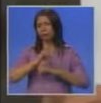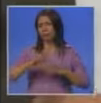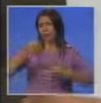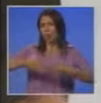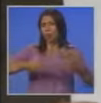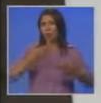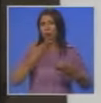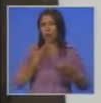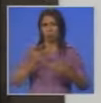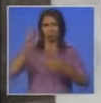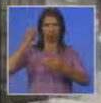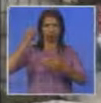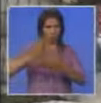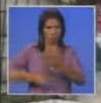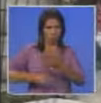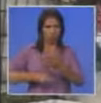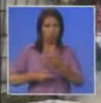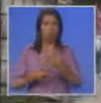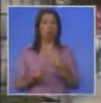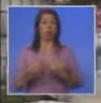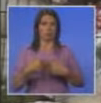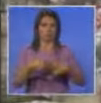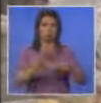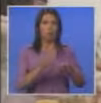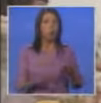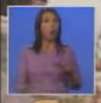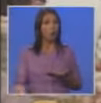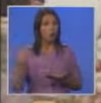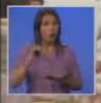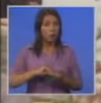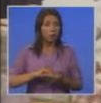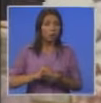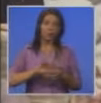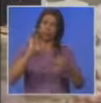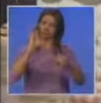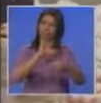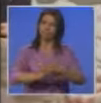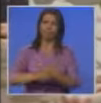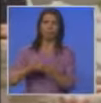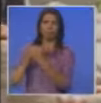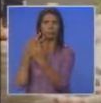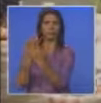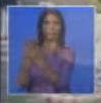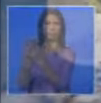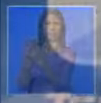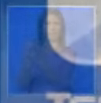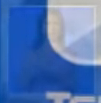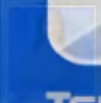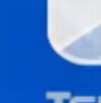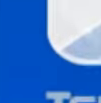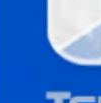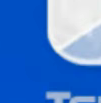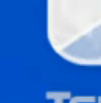advirtió que en caso de reincidir serían privados de la libertad. César Velastegui, 24 horas.